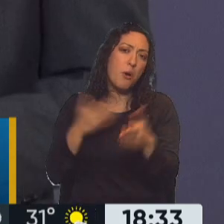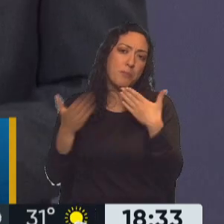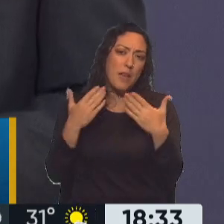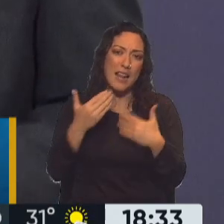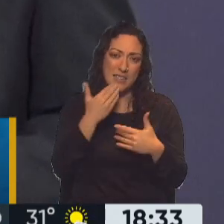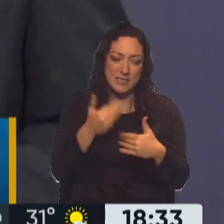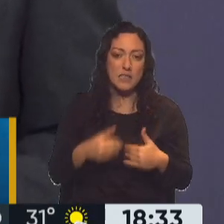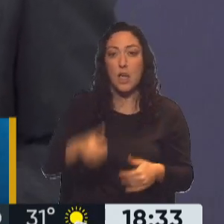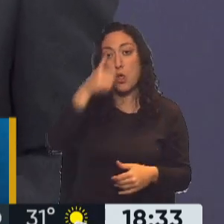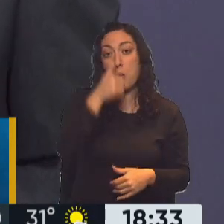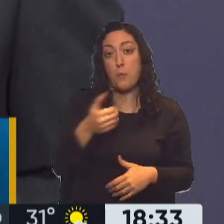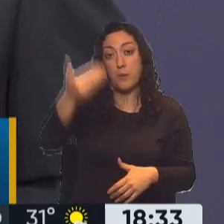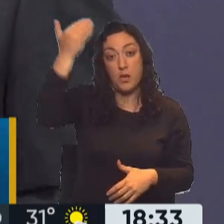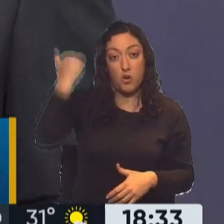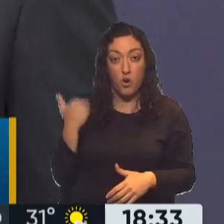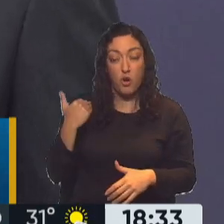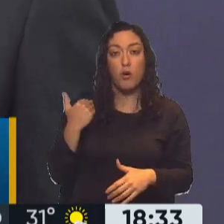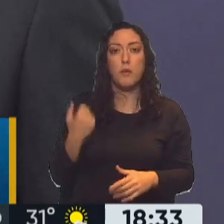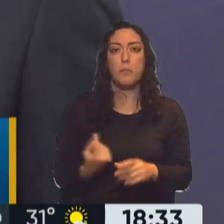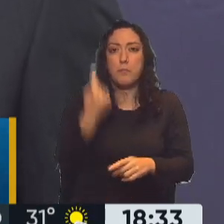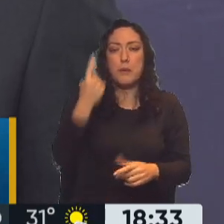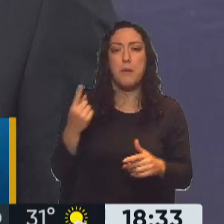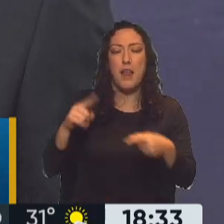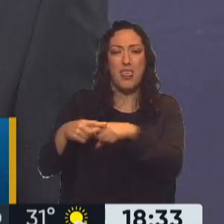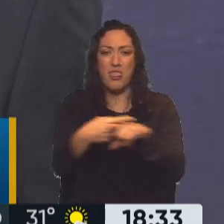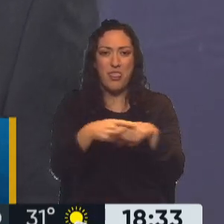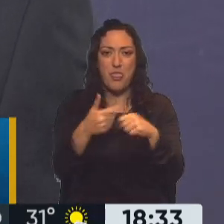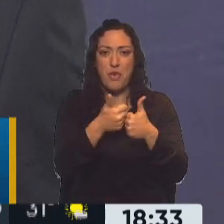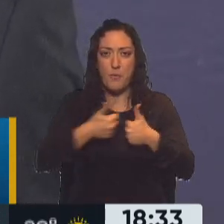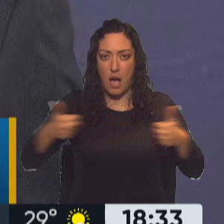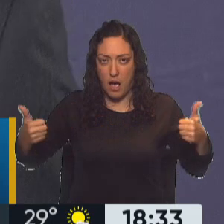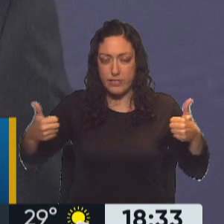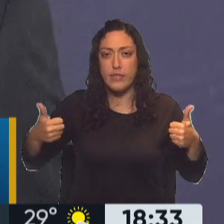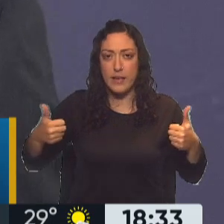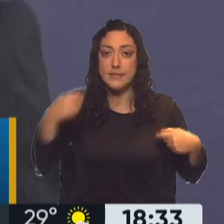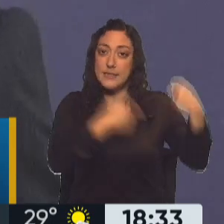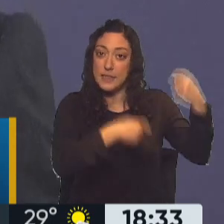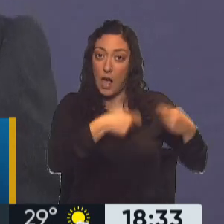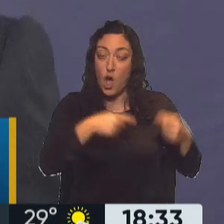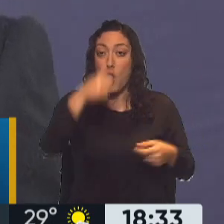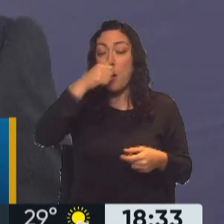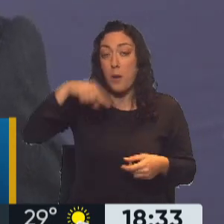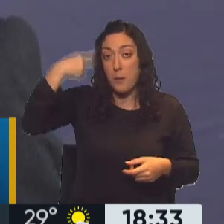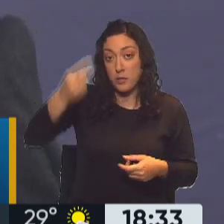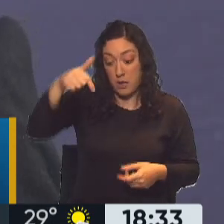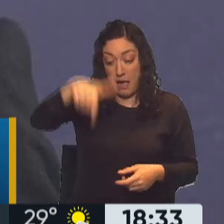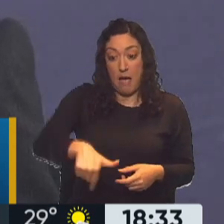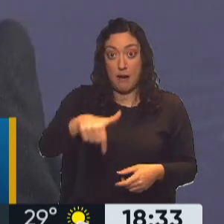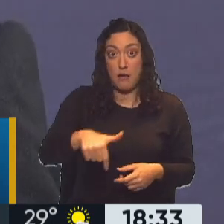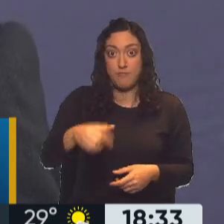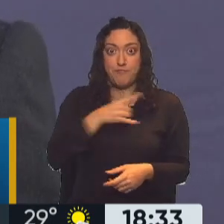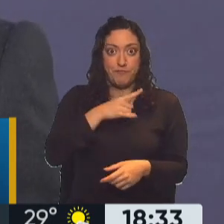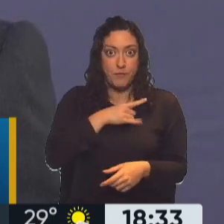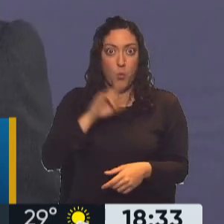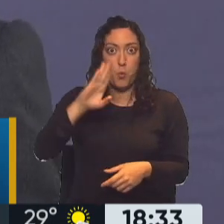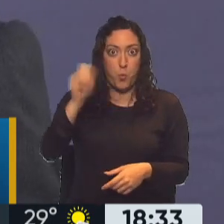pasado se desarrolló el primer debate en Santiago del Estero. Este domingo va a ser acá en la Facultad de Derecho de